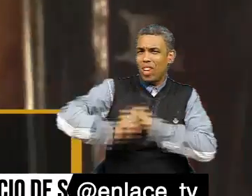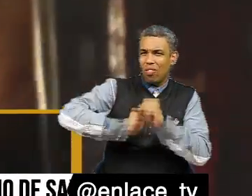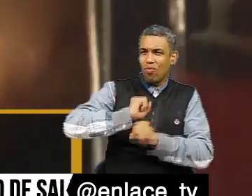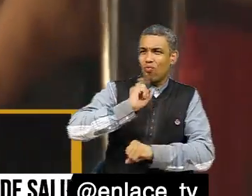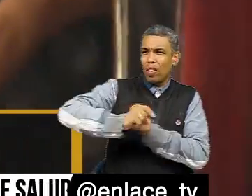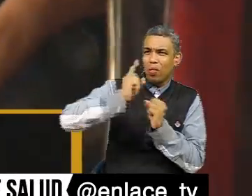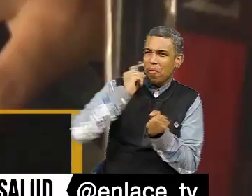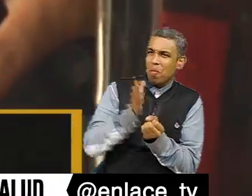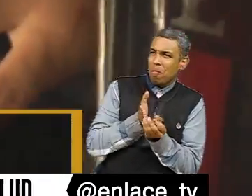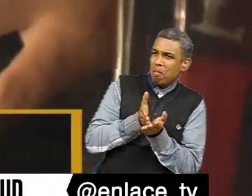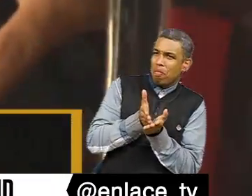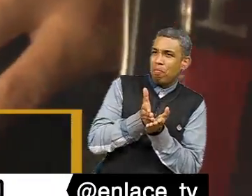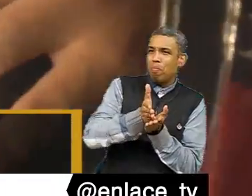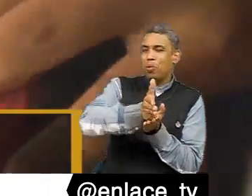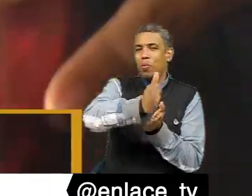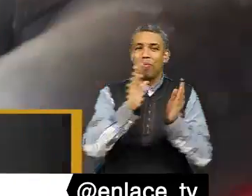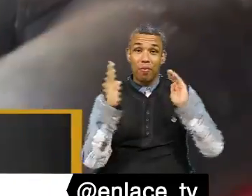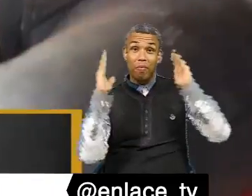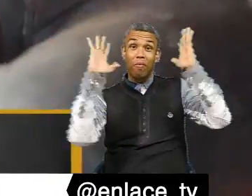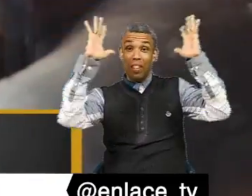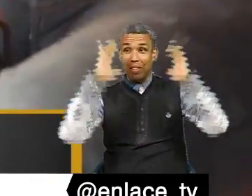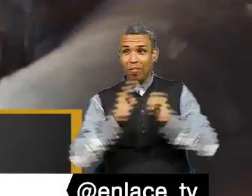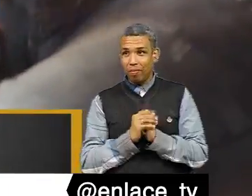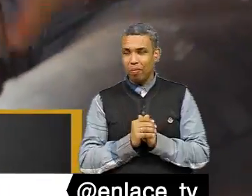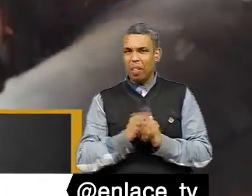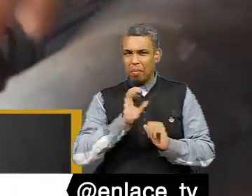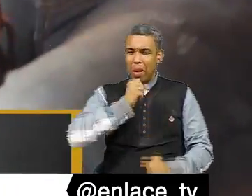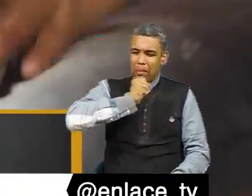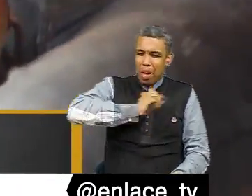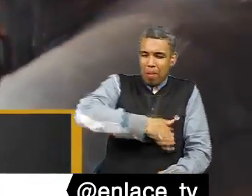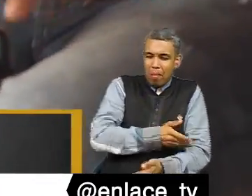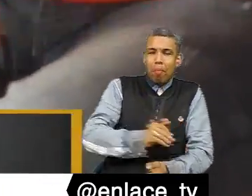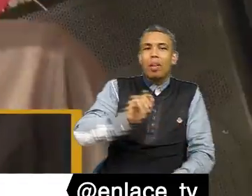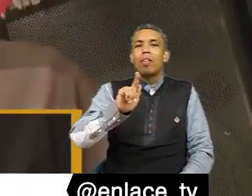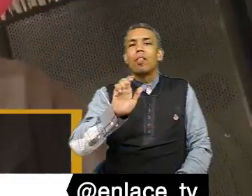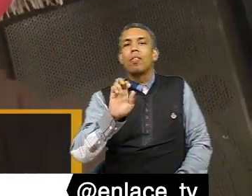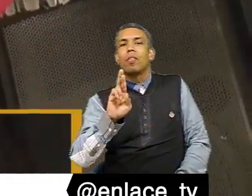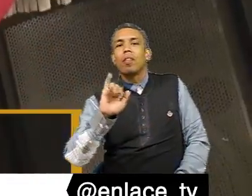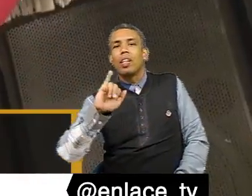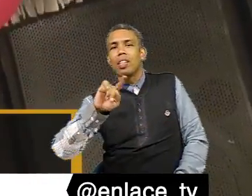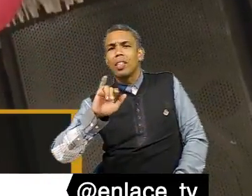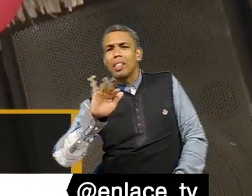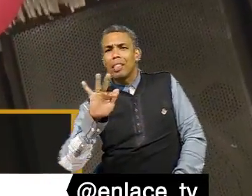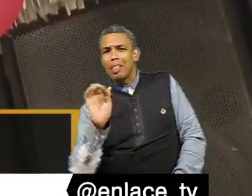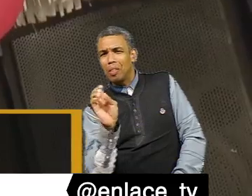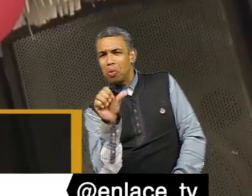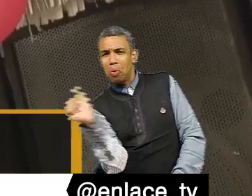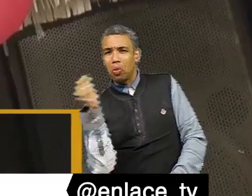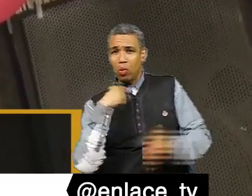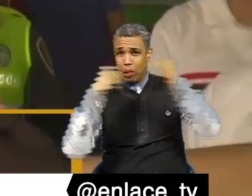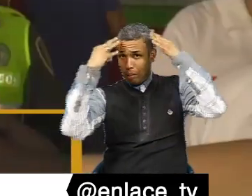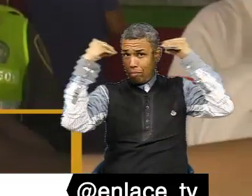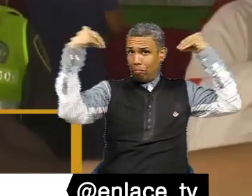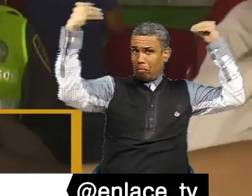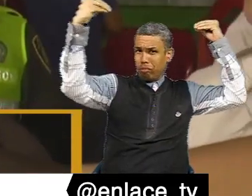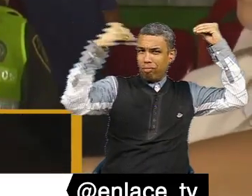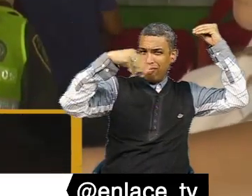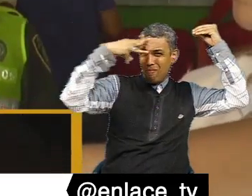propios y foráneos en una especial celebración que contará con artistas como Farisito, mariachis, entre otros de gran renombre en la región.